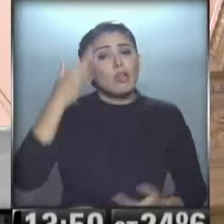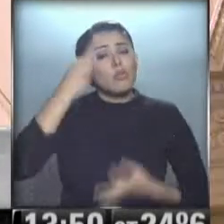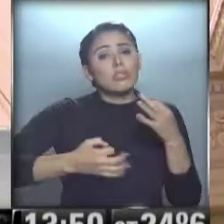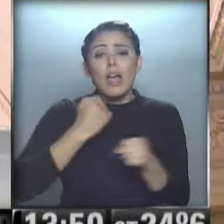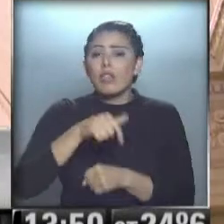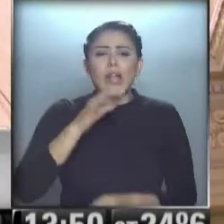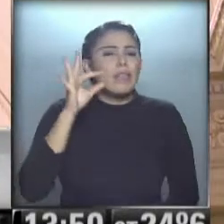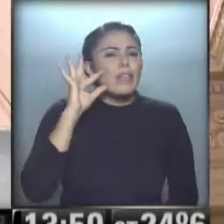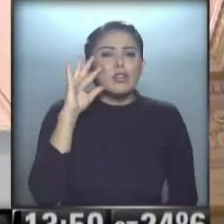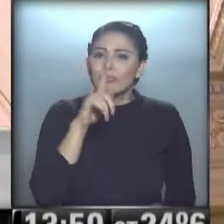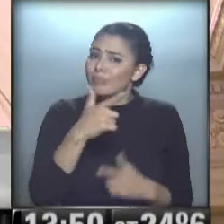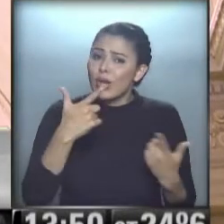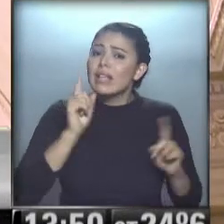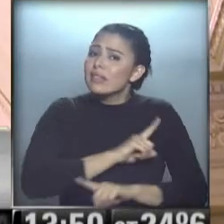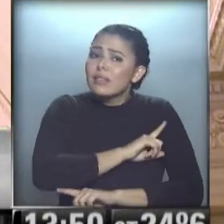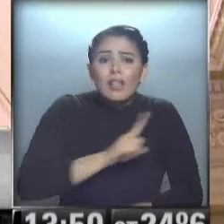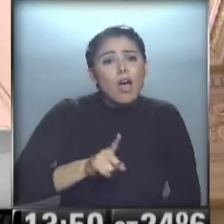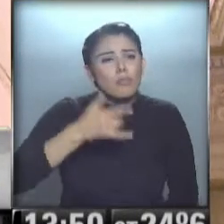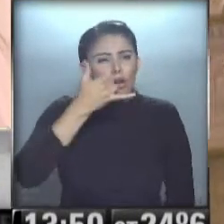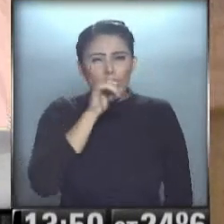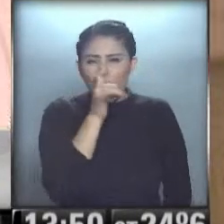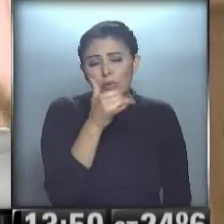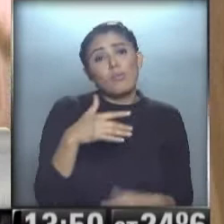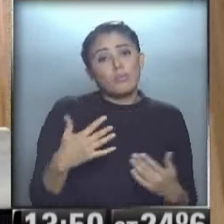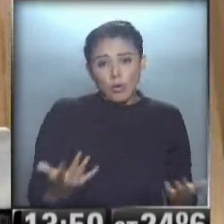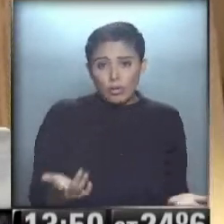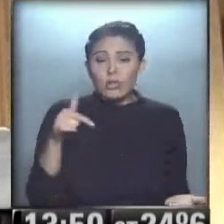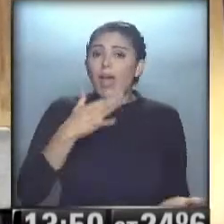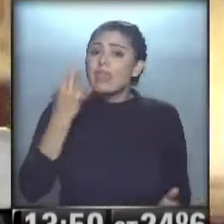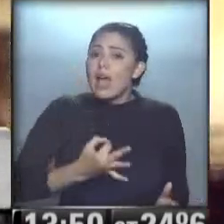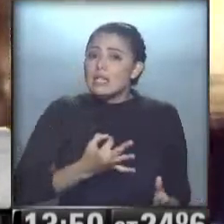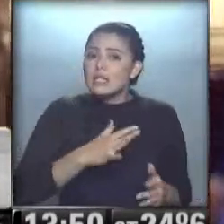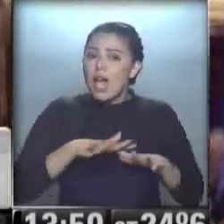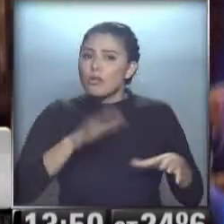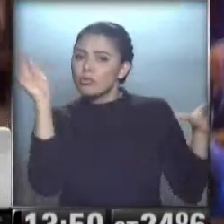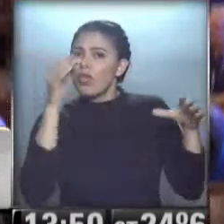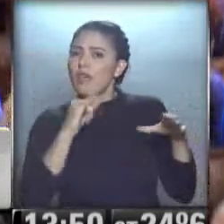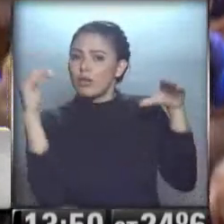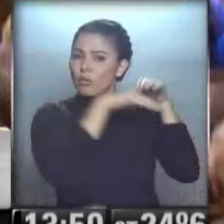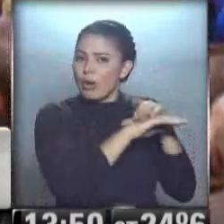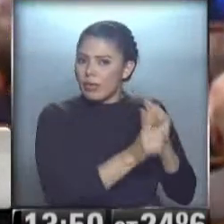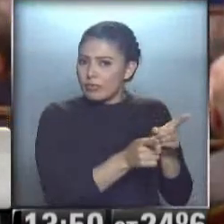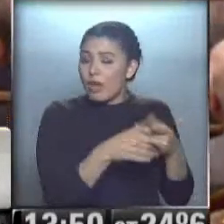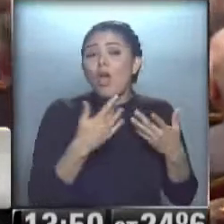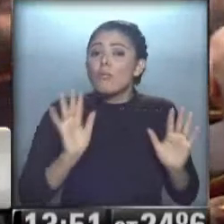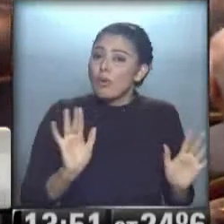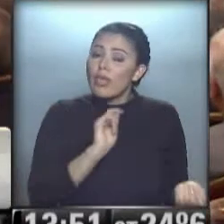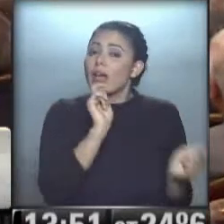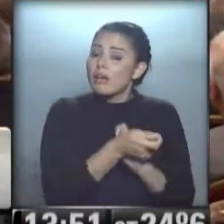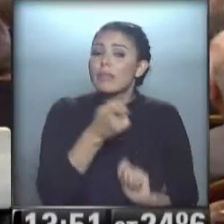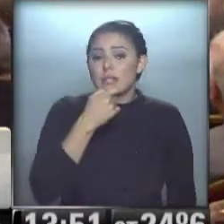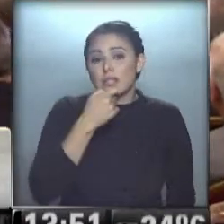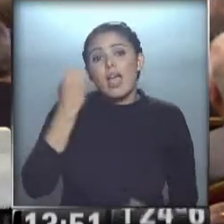testigos presenciales ni filmaciones de lo ocurrido por lo cual decidió archivar la causa en una decisión que podría revocarse si